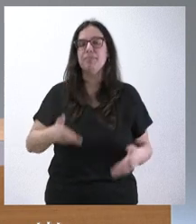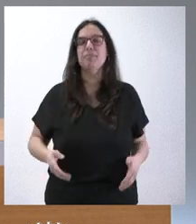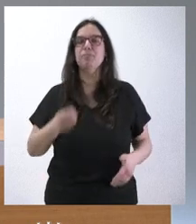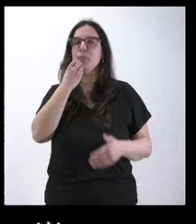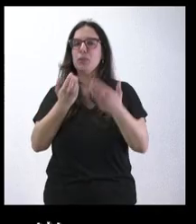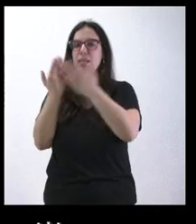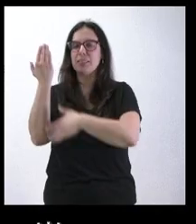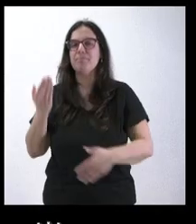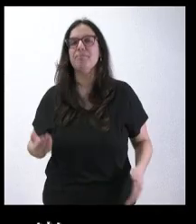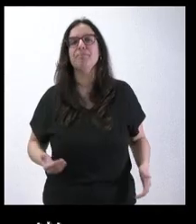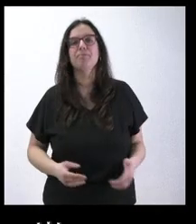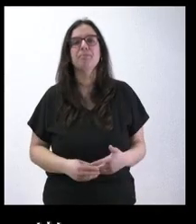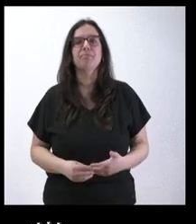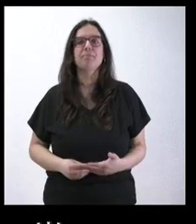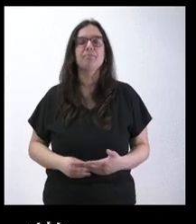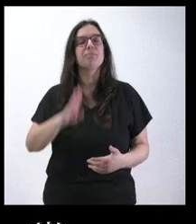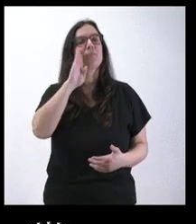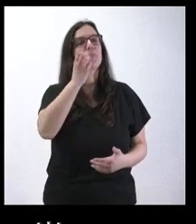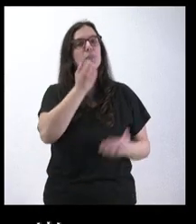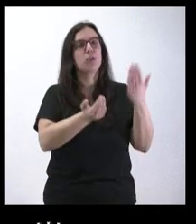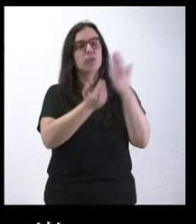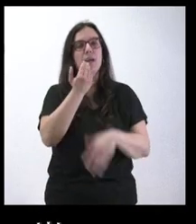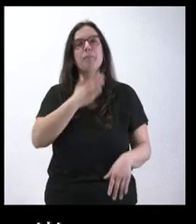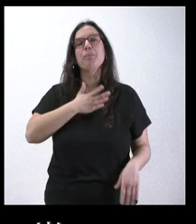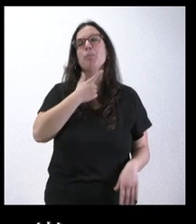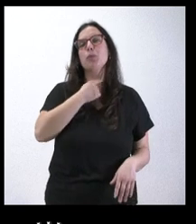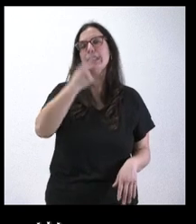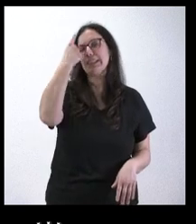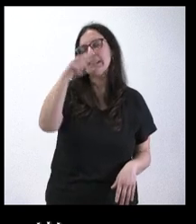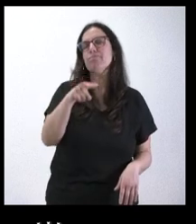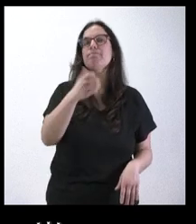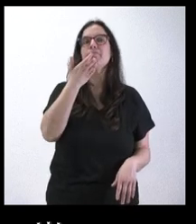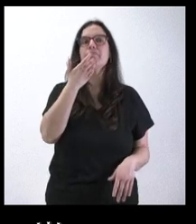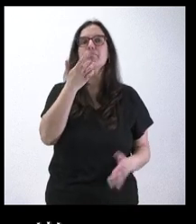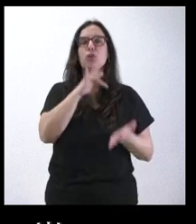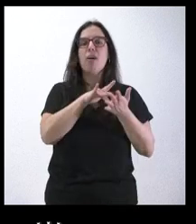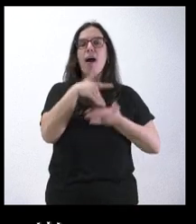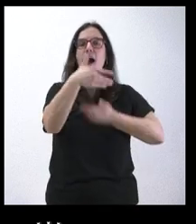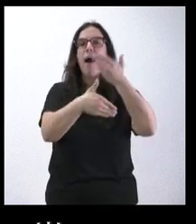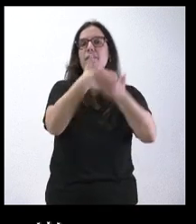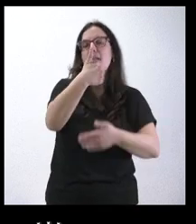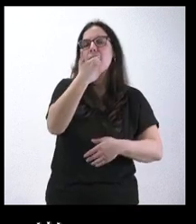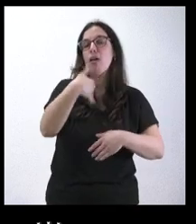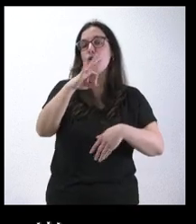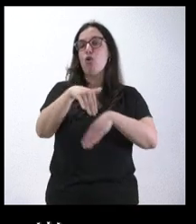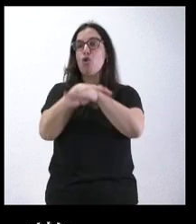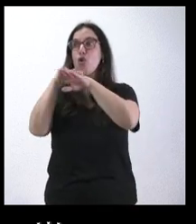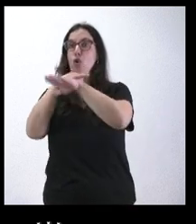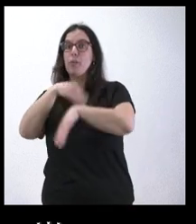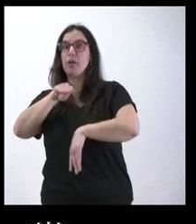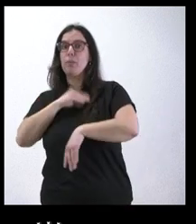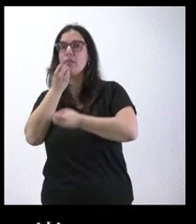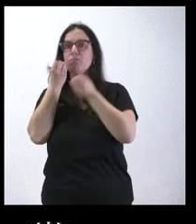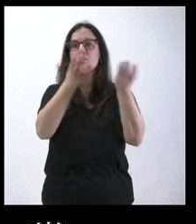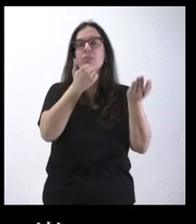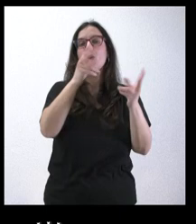Buenos días Hola Buenos días Eh A mí me gustaría saber si ha habido algún avance o el gobierno les ha comunicado algo respecto a